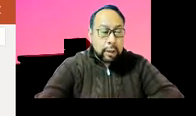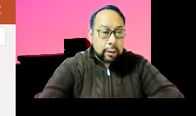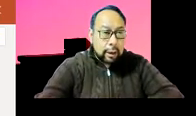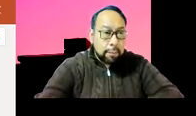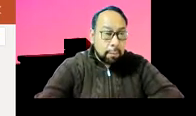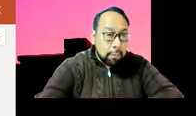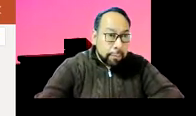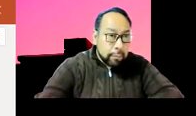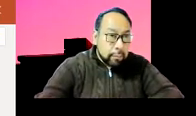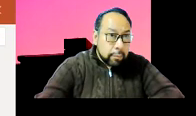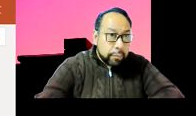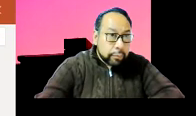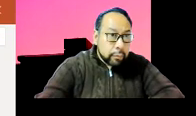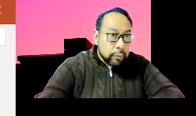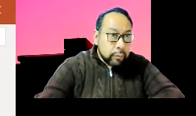Vamos a ir más al